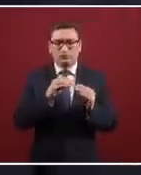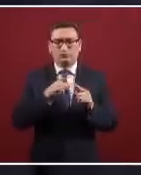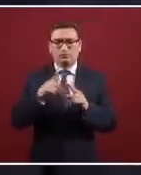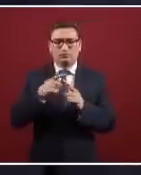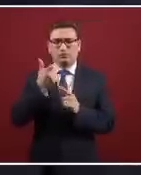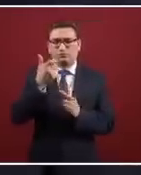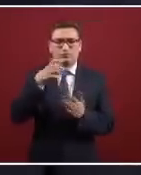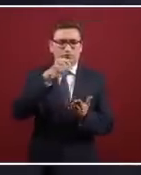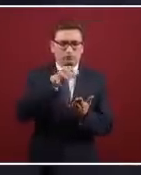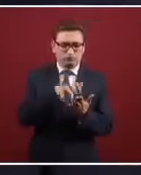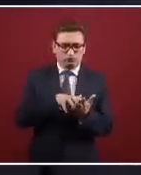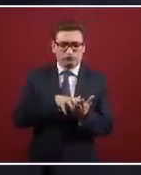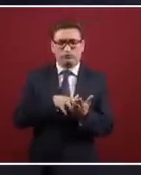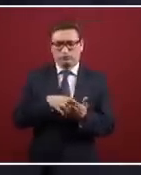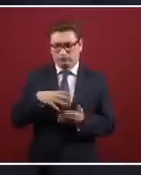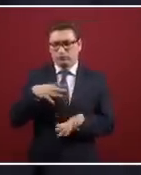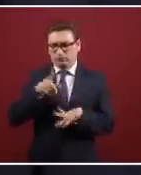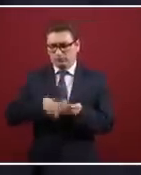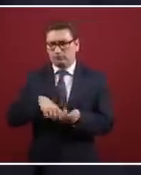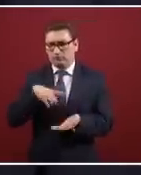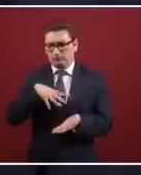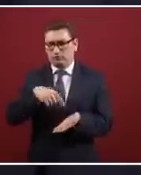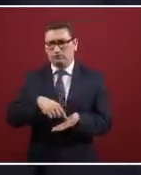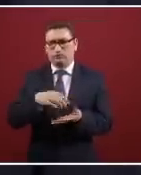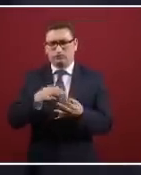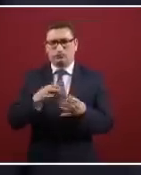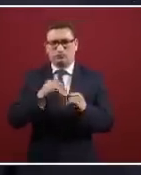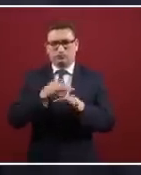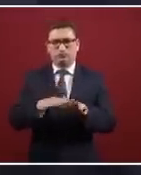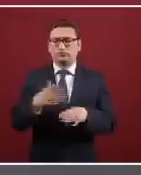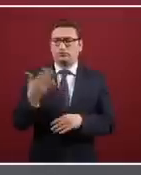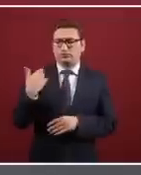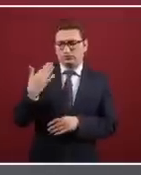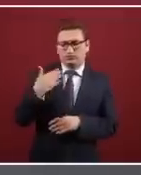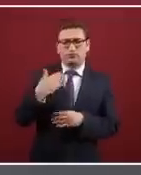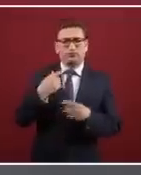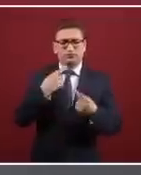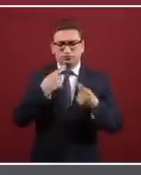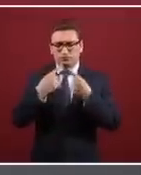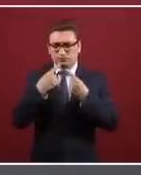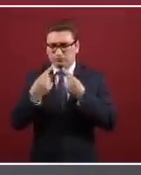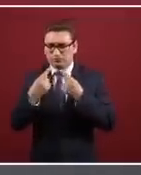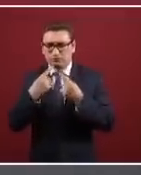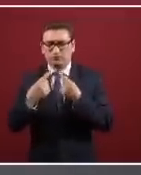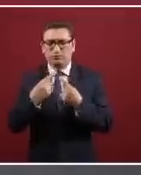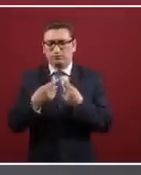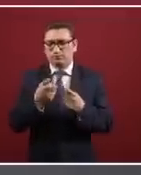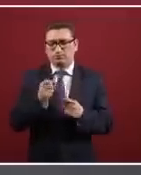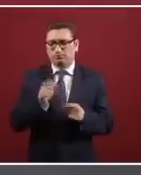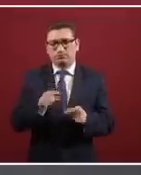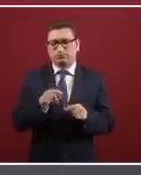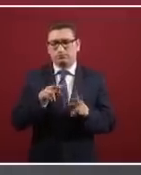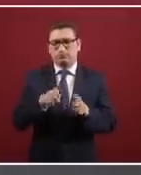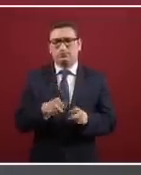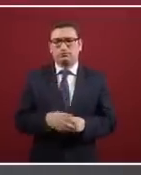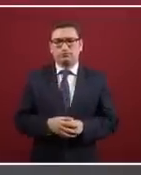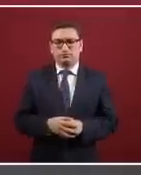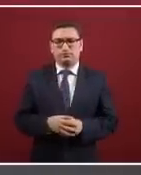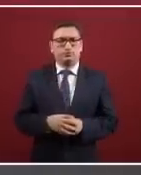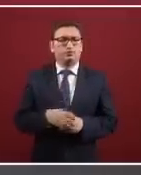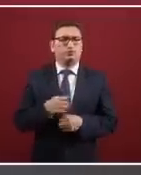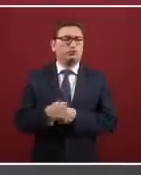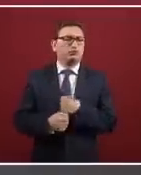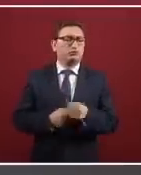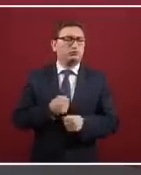ejemplo, hubo un debate sobre eso en cuanto al número de